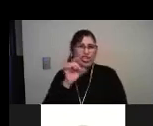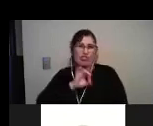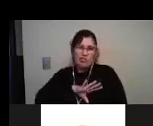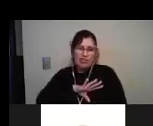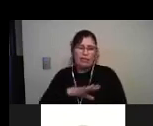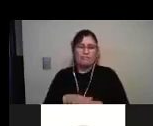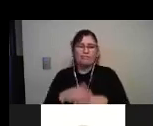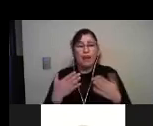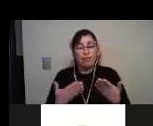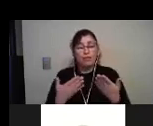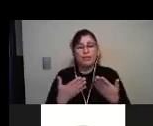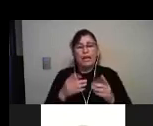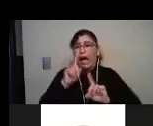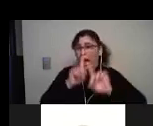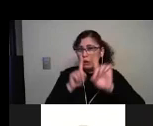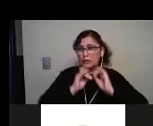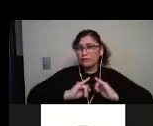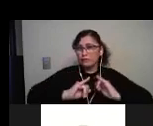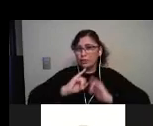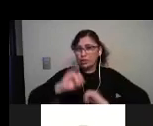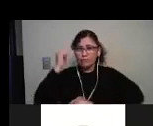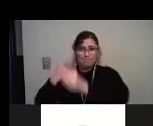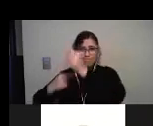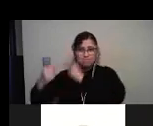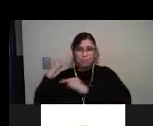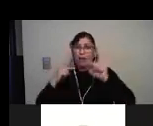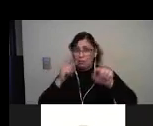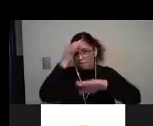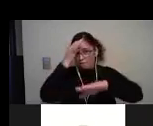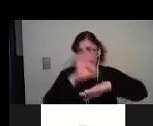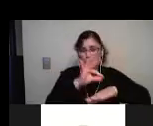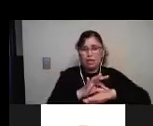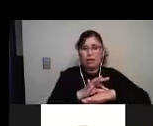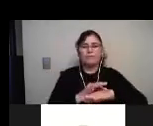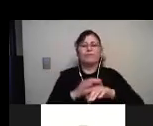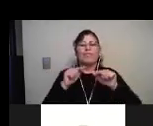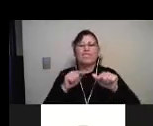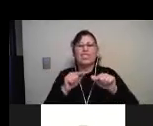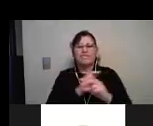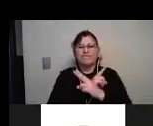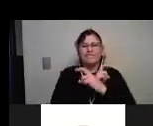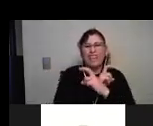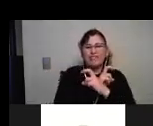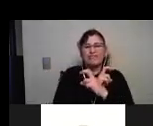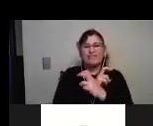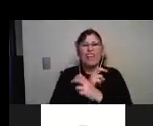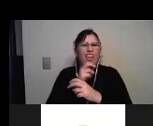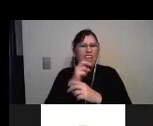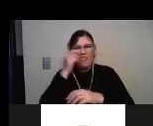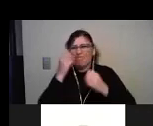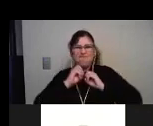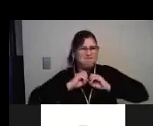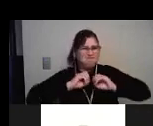Un poco, algunos datos históricos. Ya la poliomielitis es una enfermedad de origen viral infecciosa que puede afectar el sistema nervioso